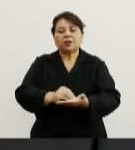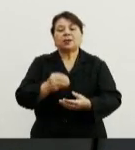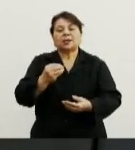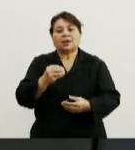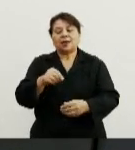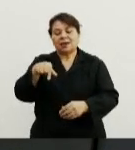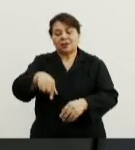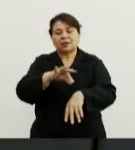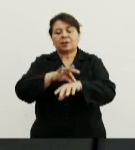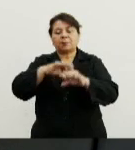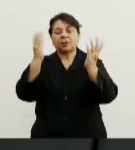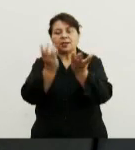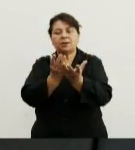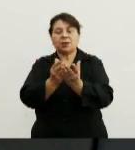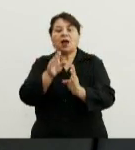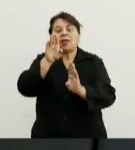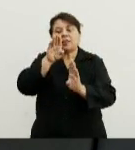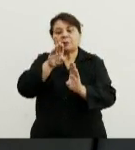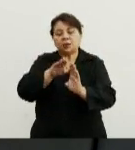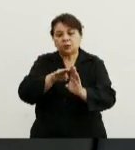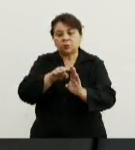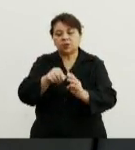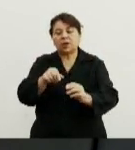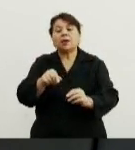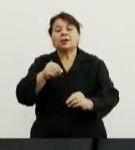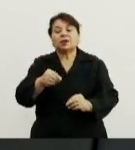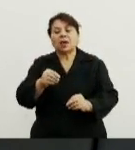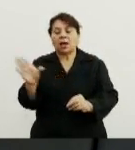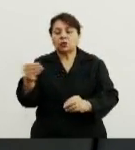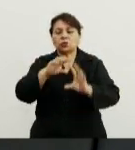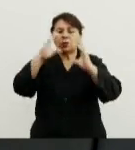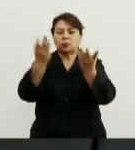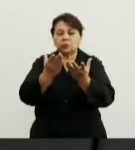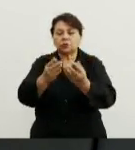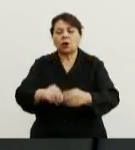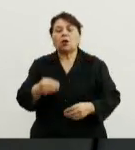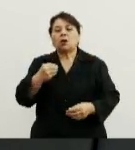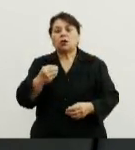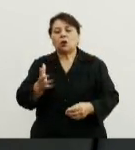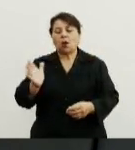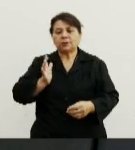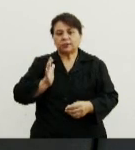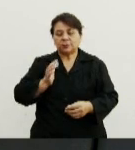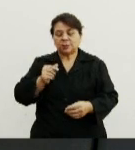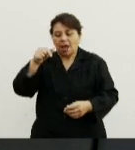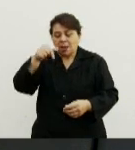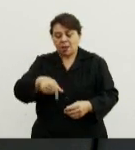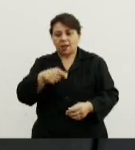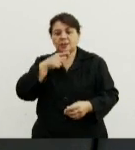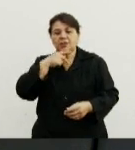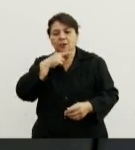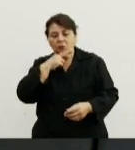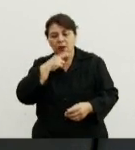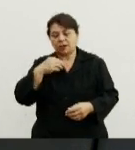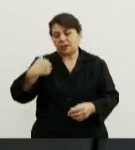que está de alguna manera poniendo en vilo al mundo y por supuesto que la república argentina y la provincia de san juan no están